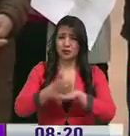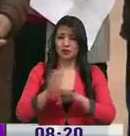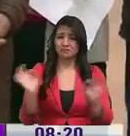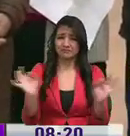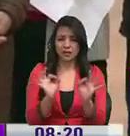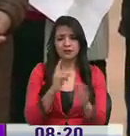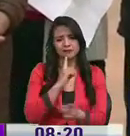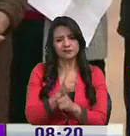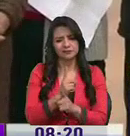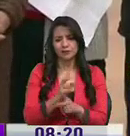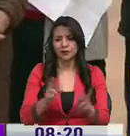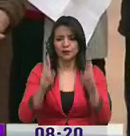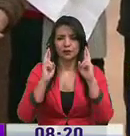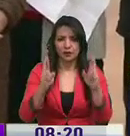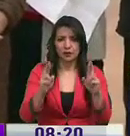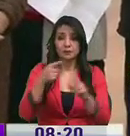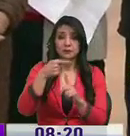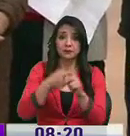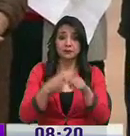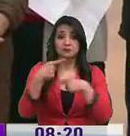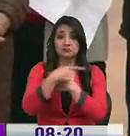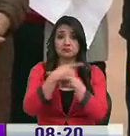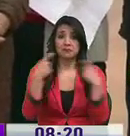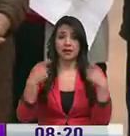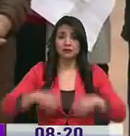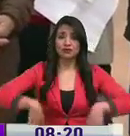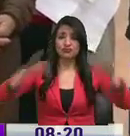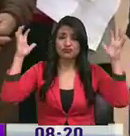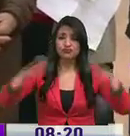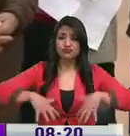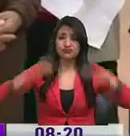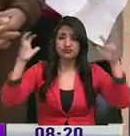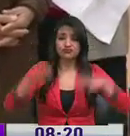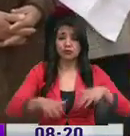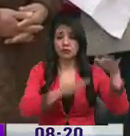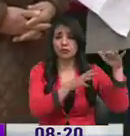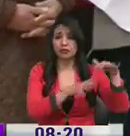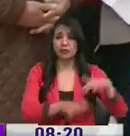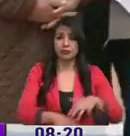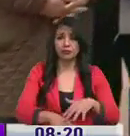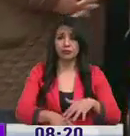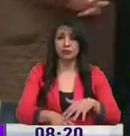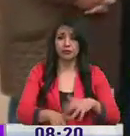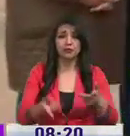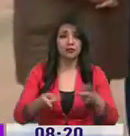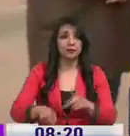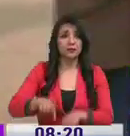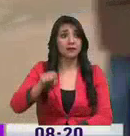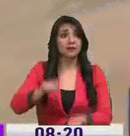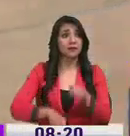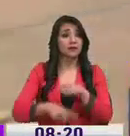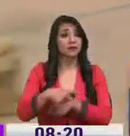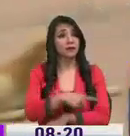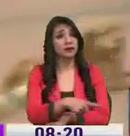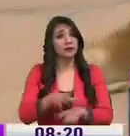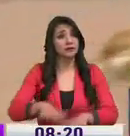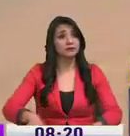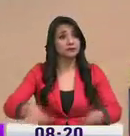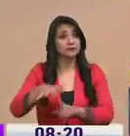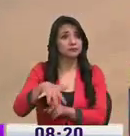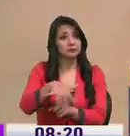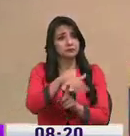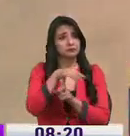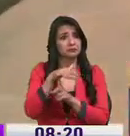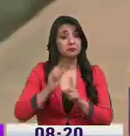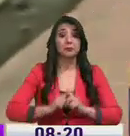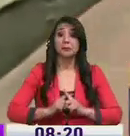aquí desde el mes de marzo, tras un fuerte aguacero, se produjo un deslizamiento de tierra y con ello un daño particular en este parque. Sin embargo,